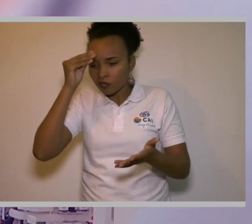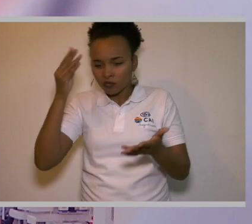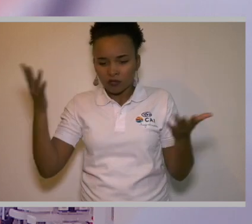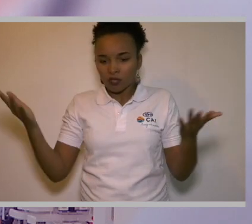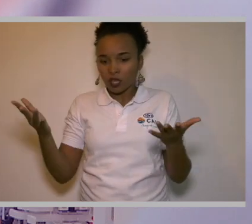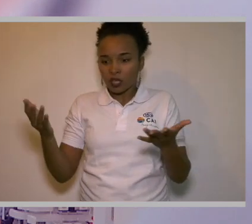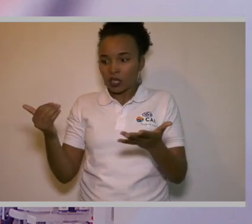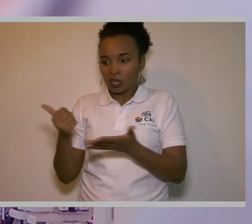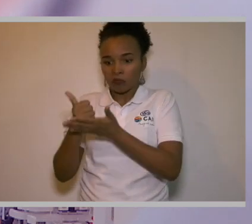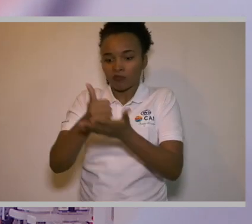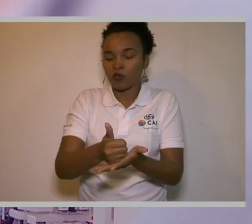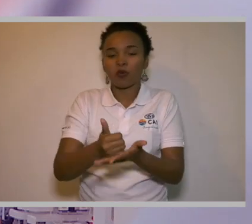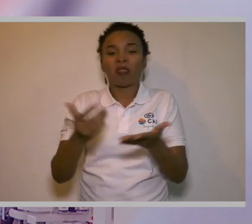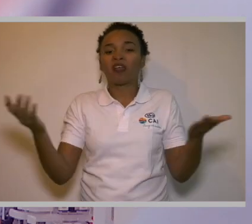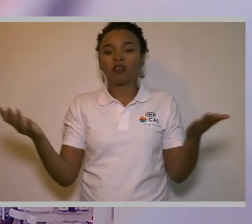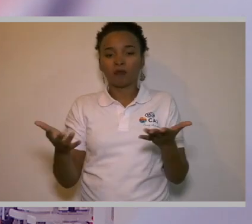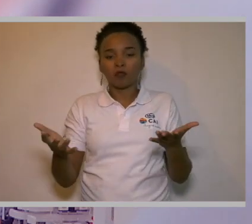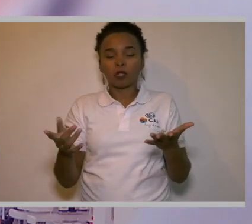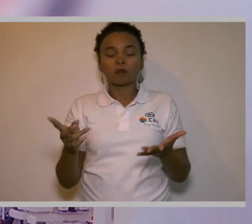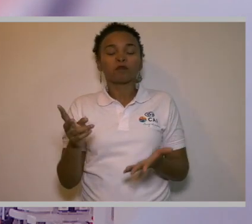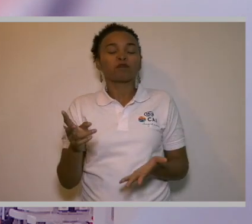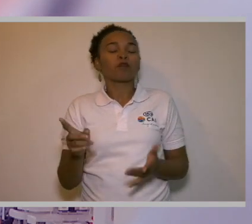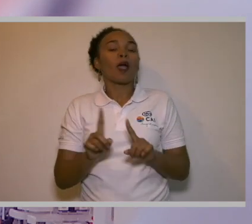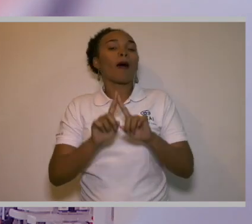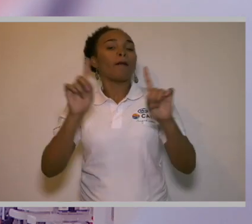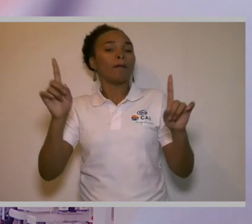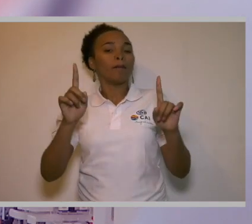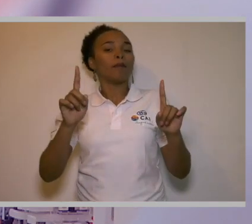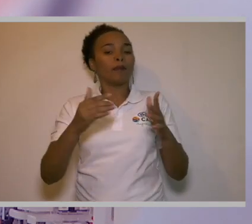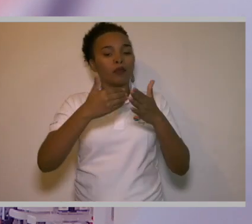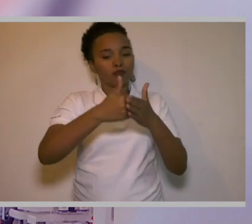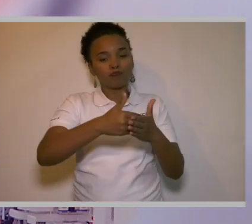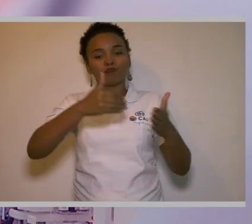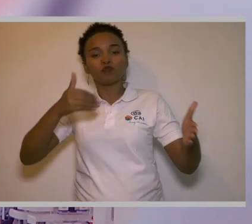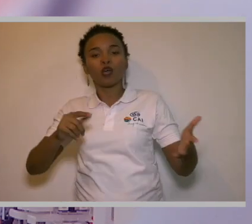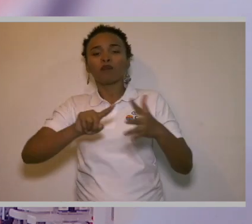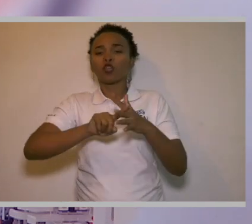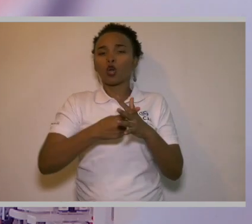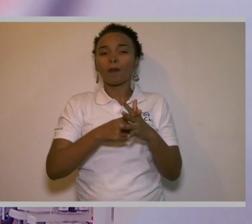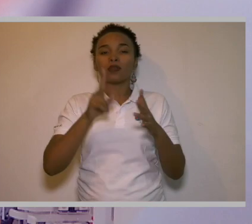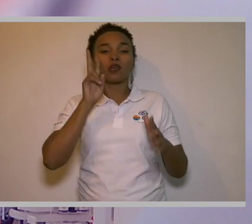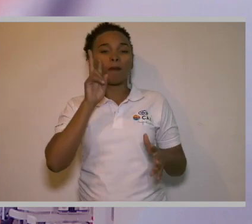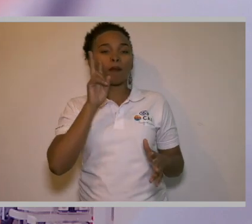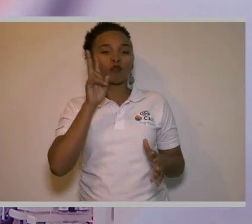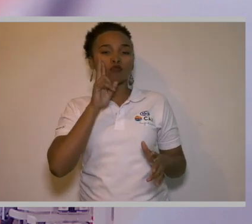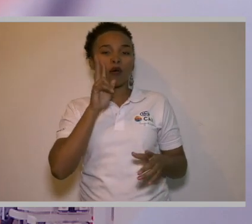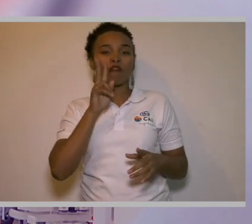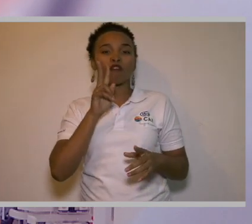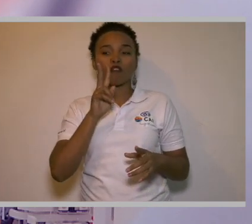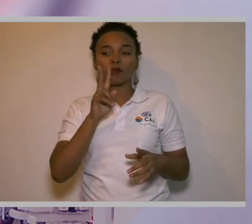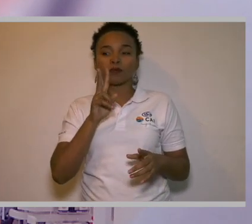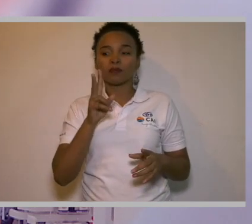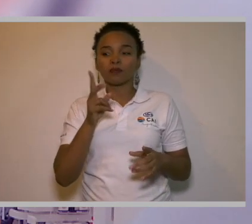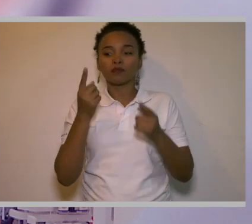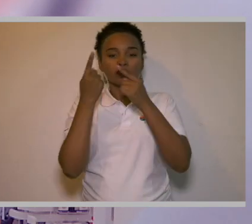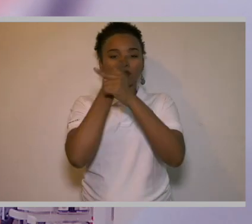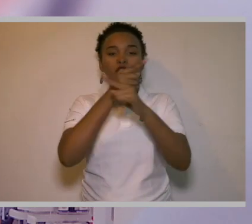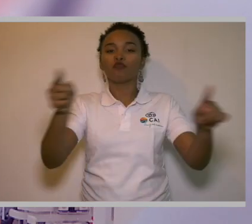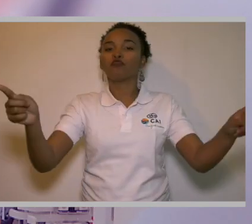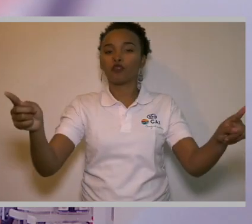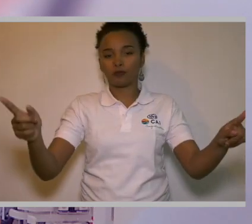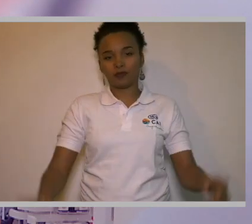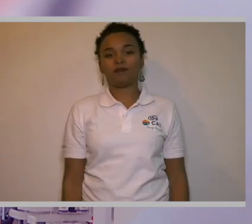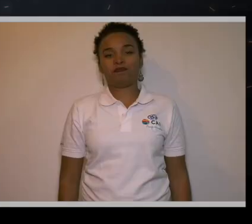contenido no te lo puedes perder. Pero antes, vamos a ver los hechos que fueron noticias en el mundo de la salud en breves minutos. Continúen